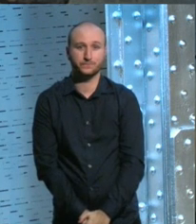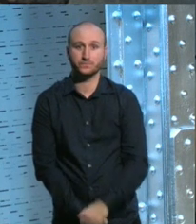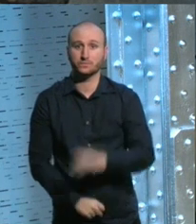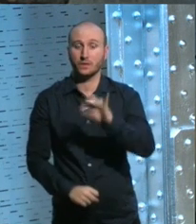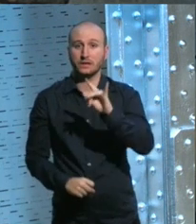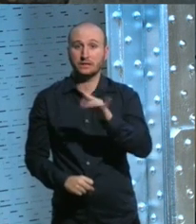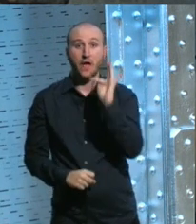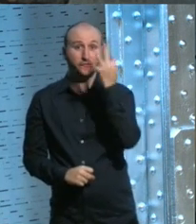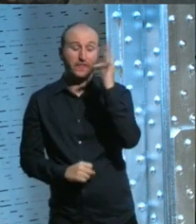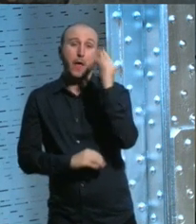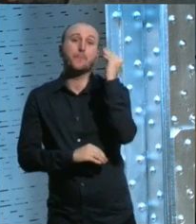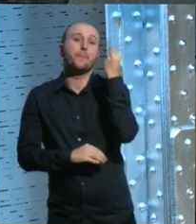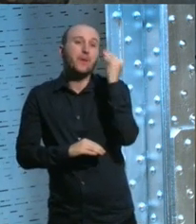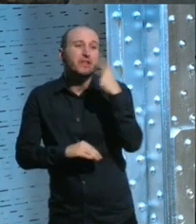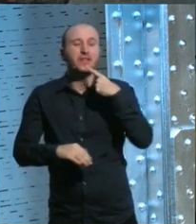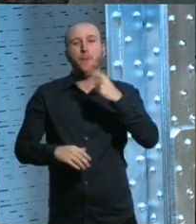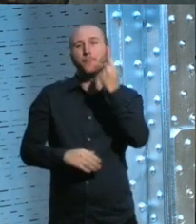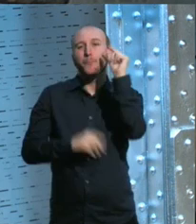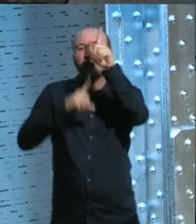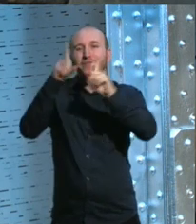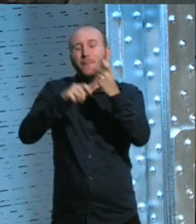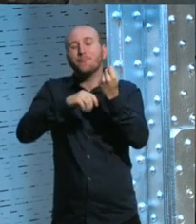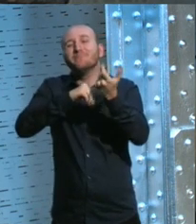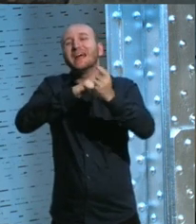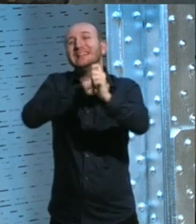Francis, perdóname una pregunta trampa, ¿no?